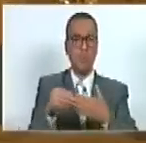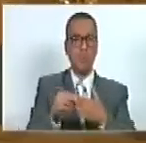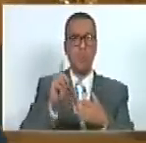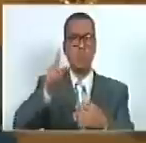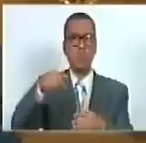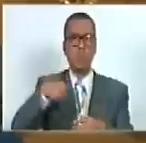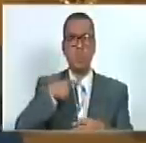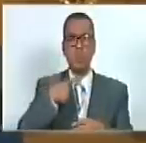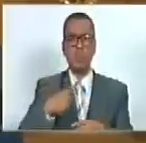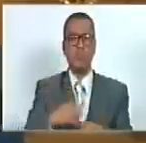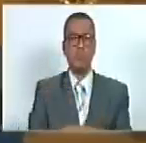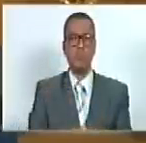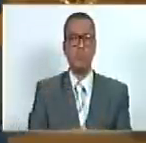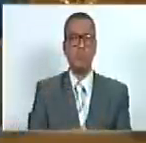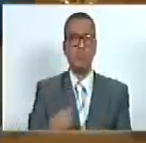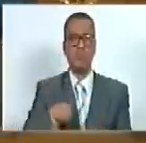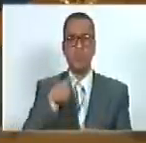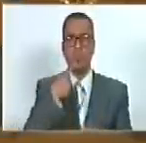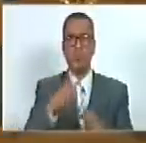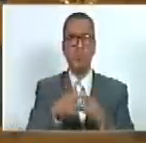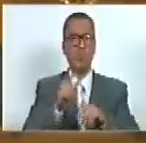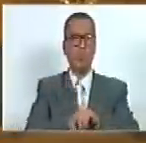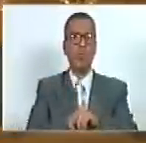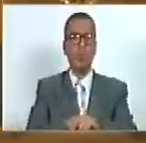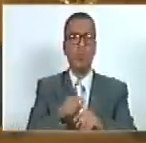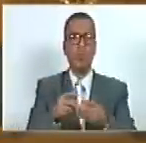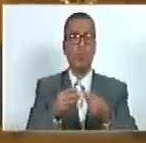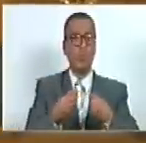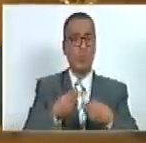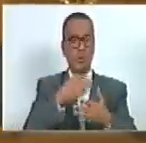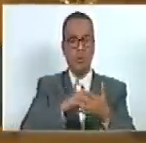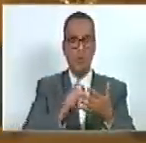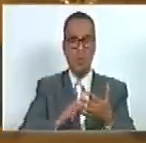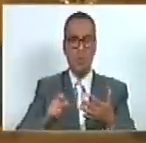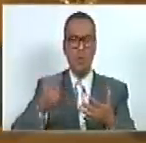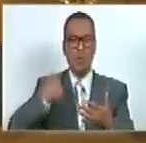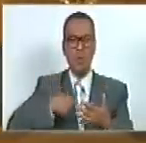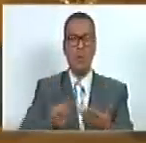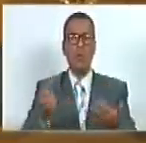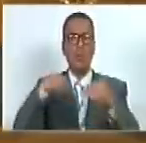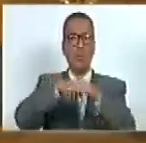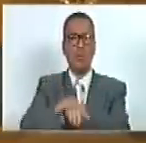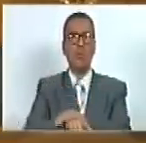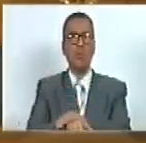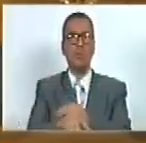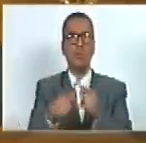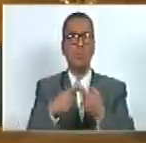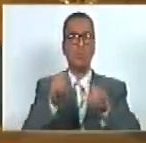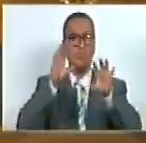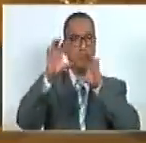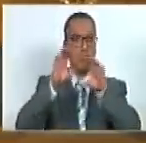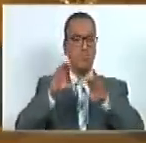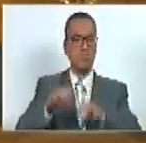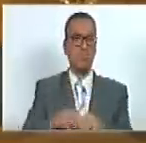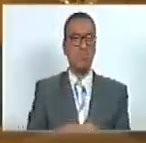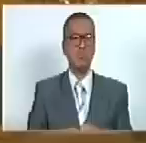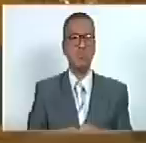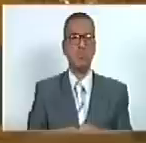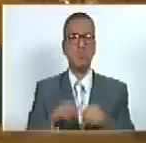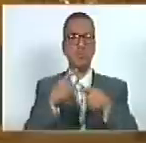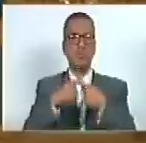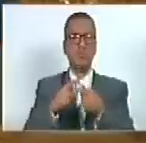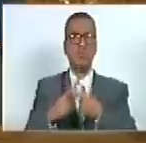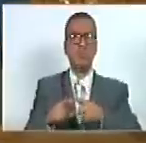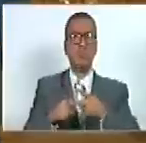también señalaremos en su momento que en la exposición de motivos se tienen que incorporar otros países